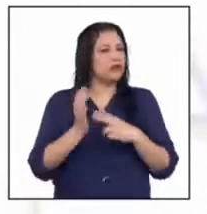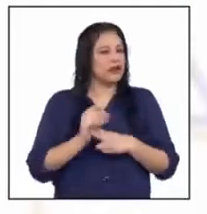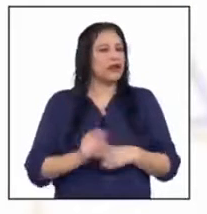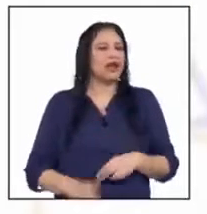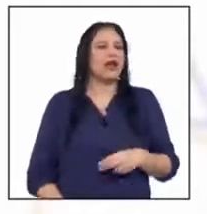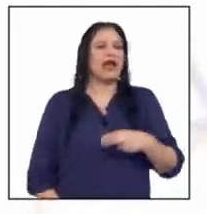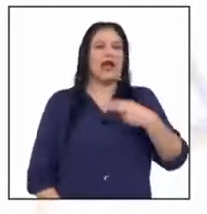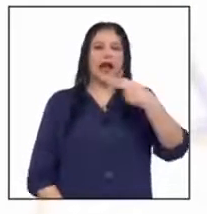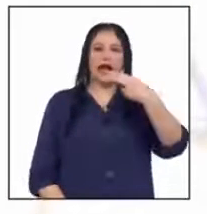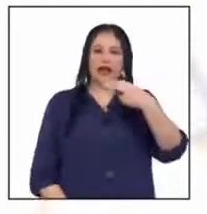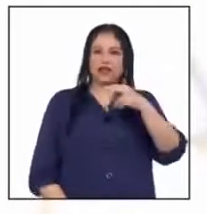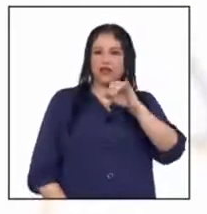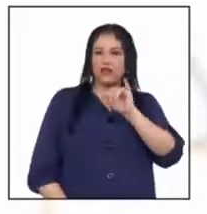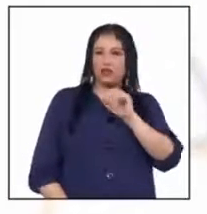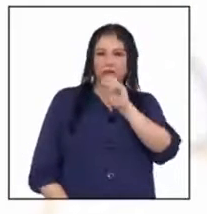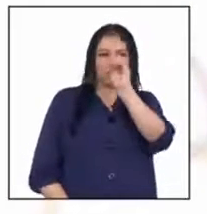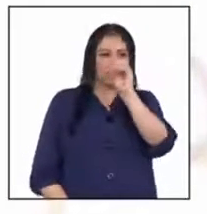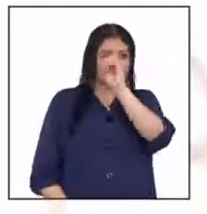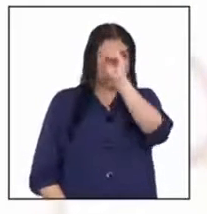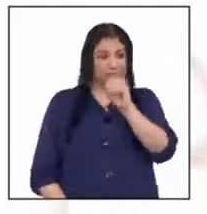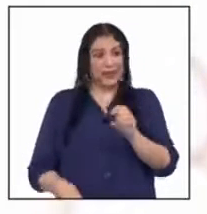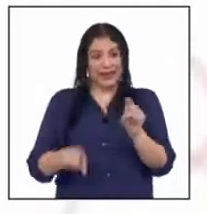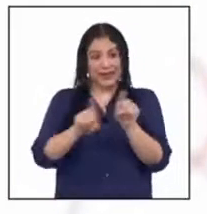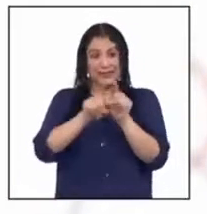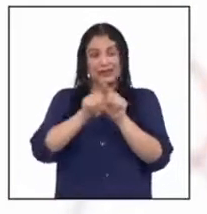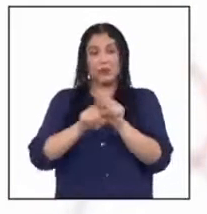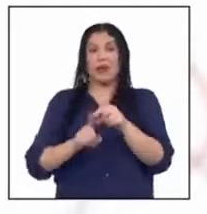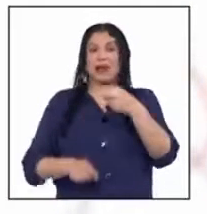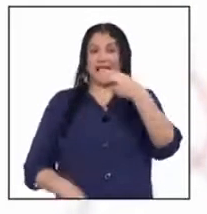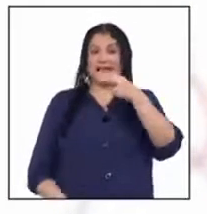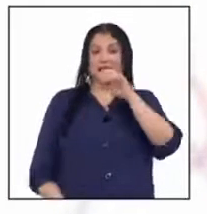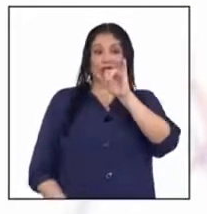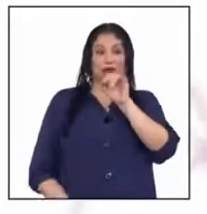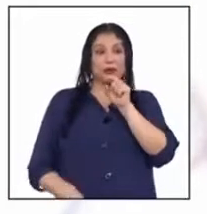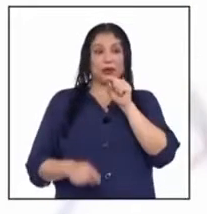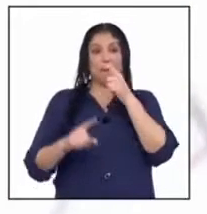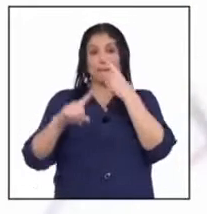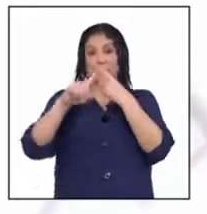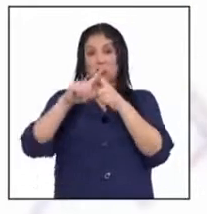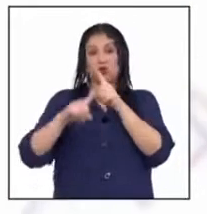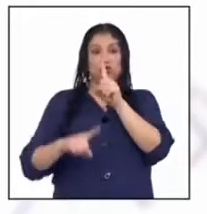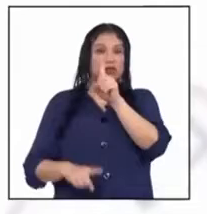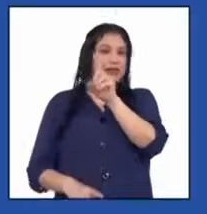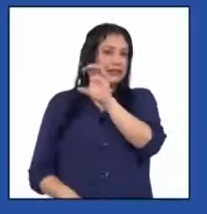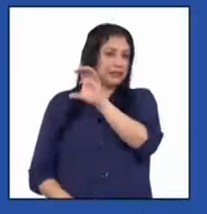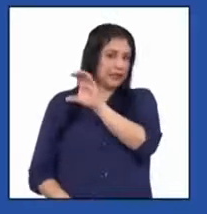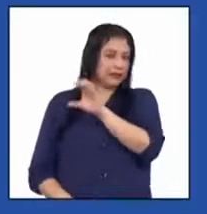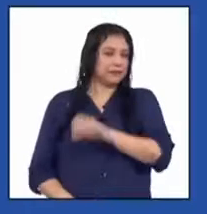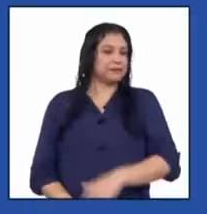i porcentual es igual a H sub i por 100.